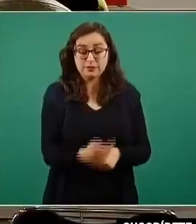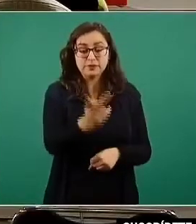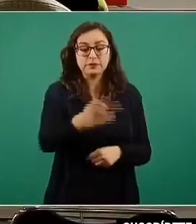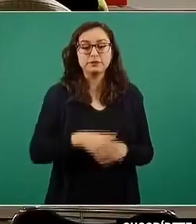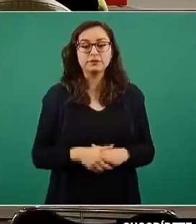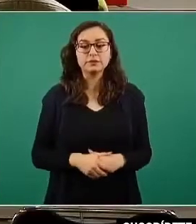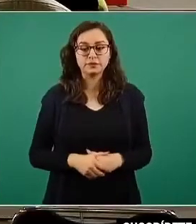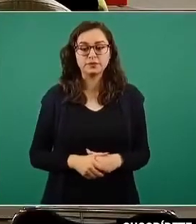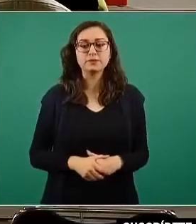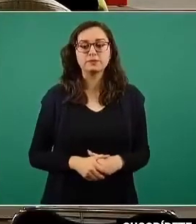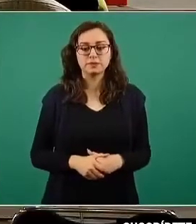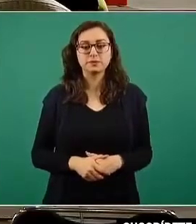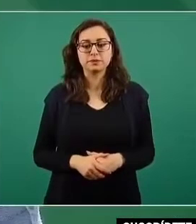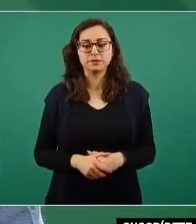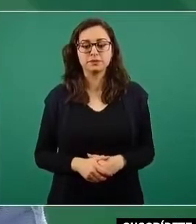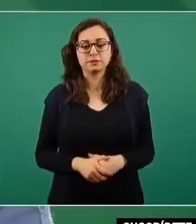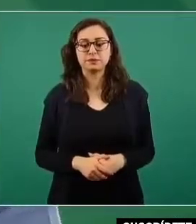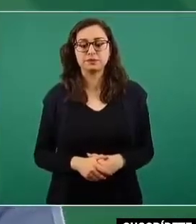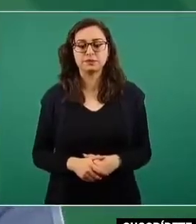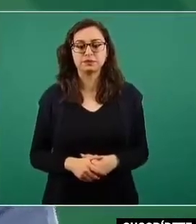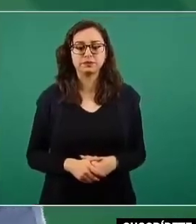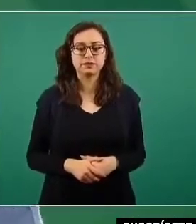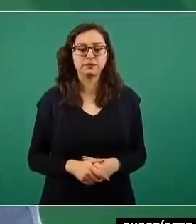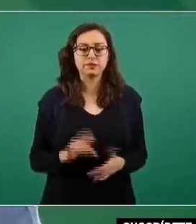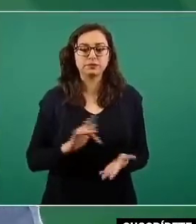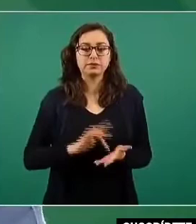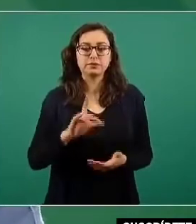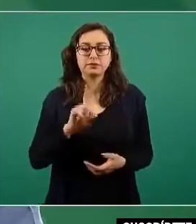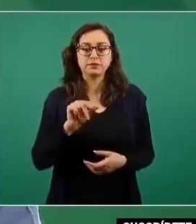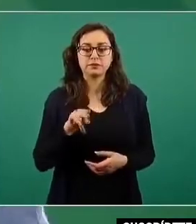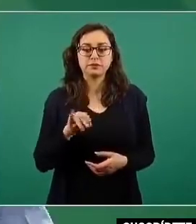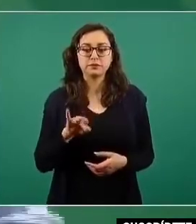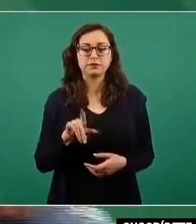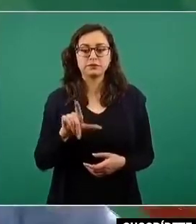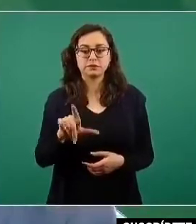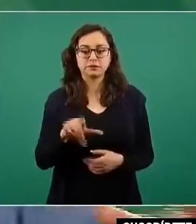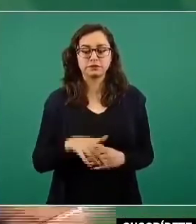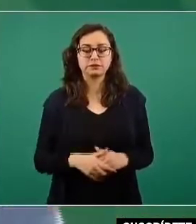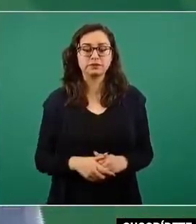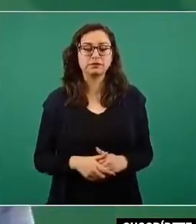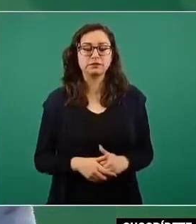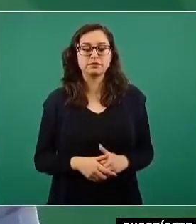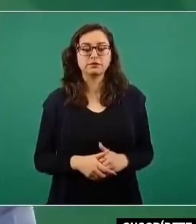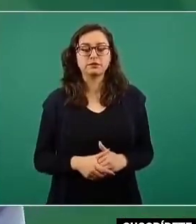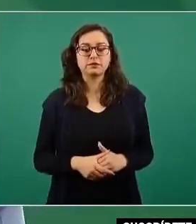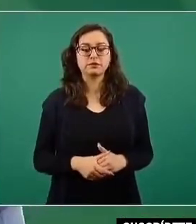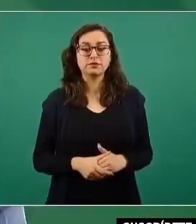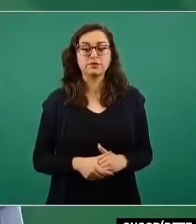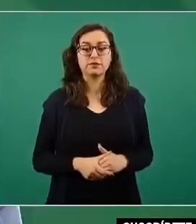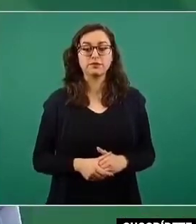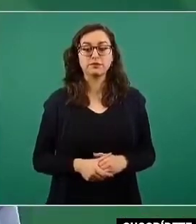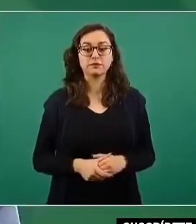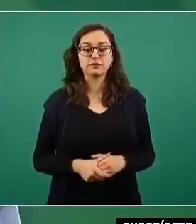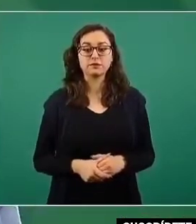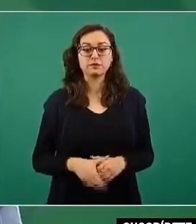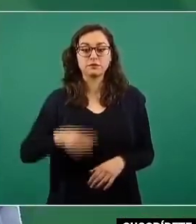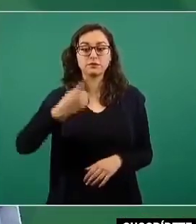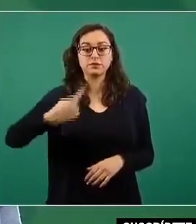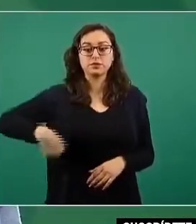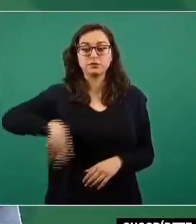muchas gracias, Daniel. Sí, llevamos este tema, lo estamos llevando con múltiples